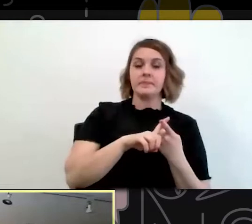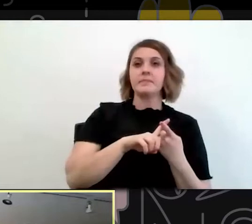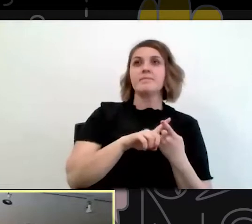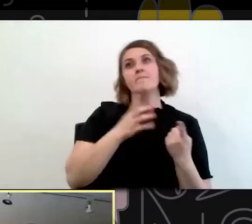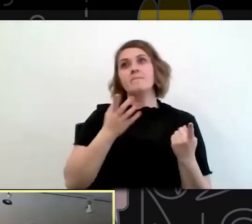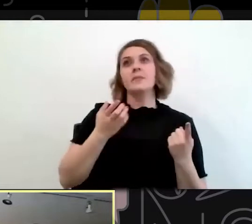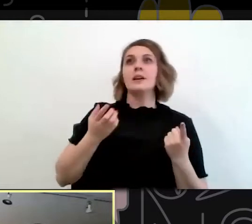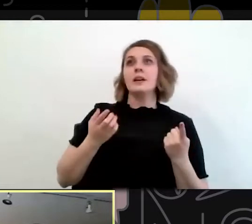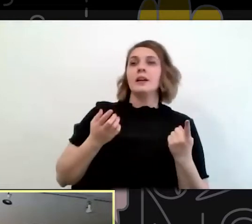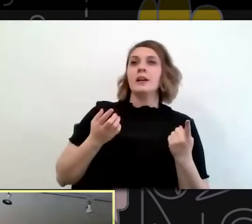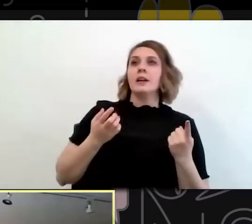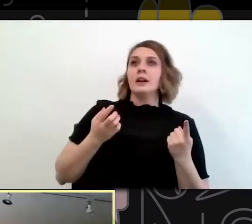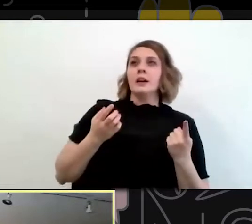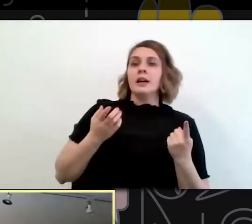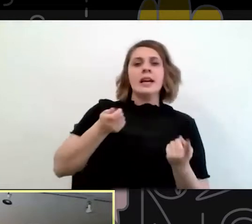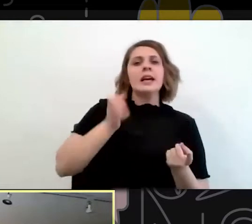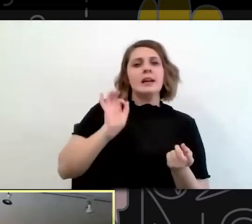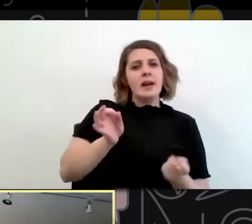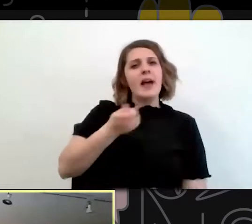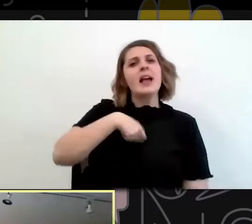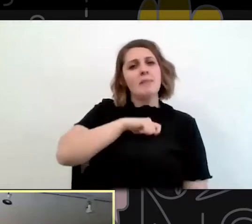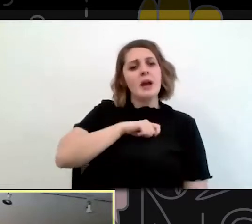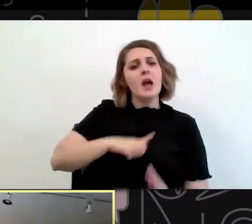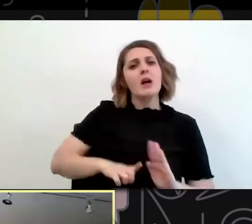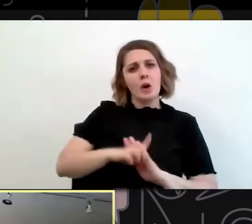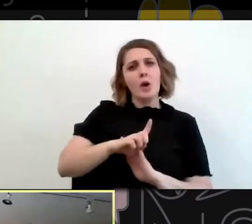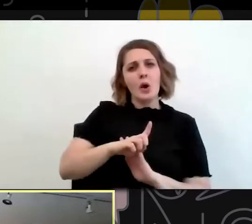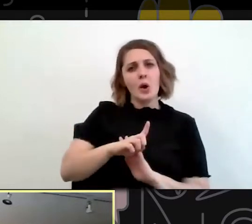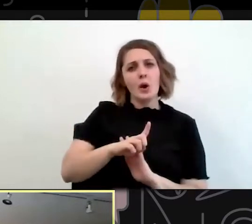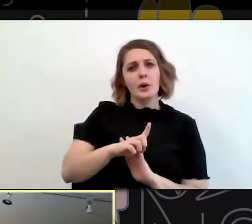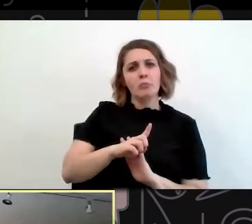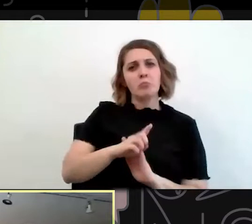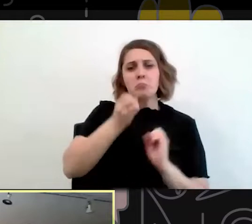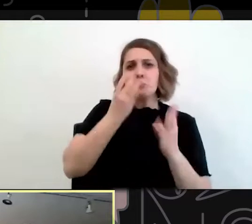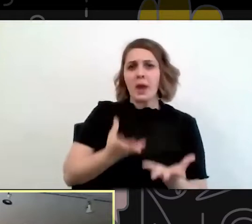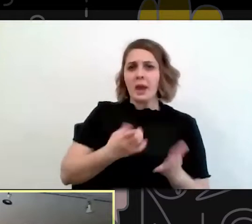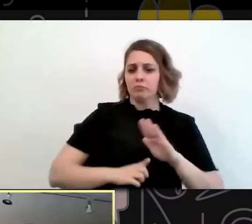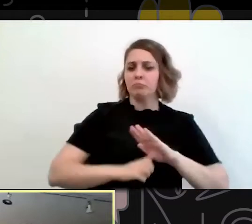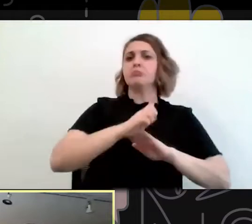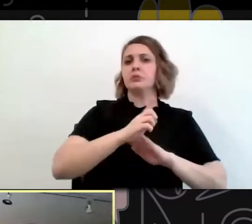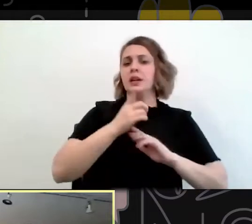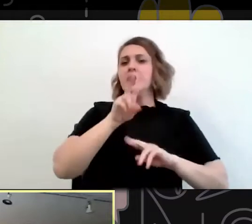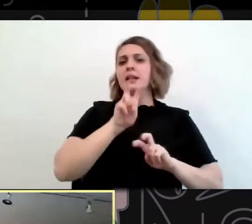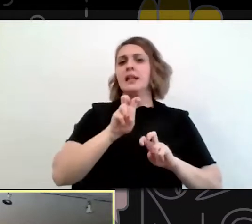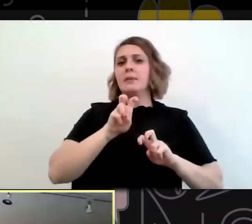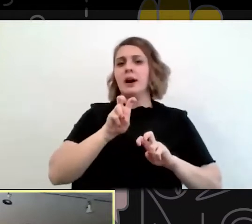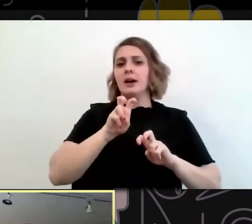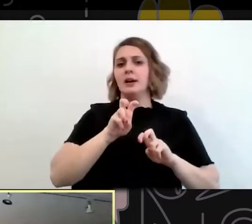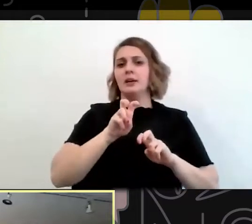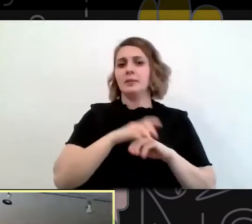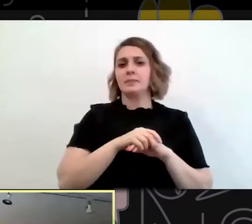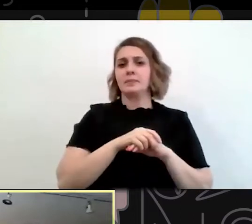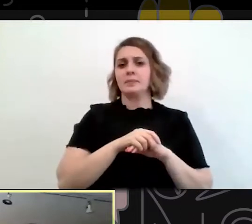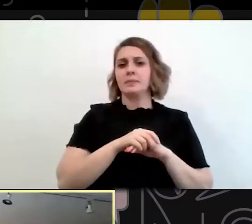a pesar de que en España hay un avance potente ya en la implantación de la historia